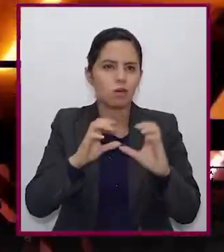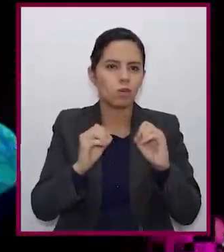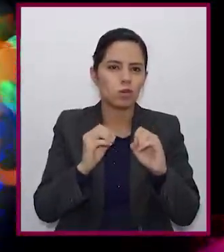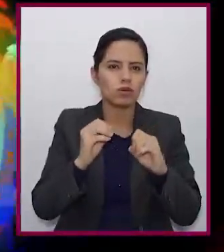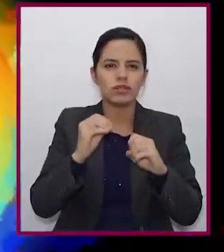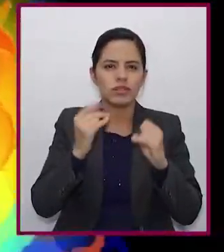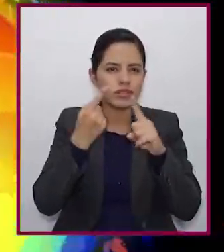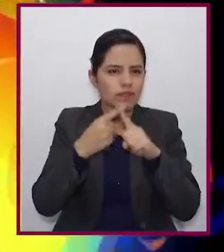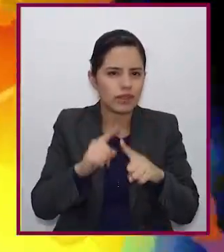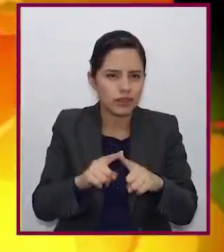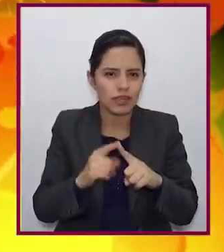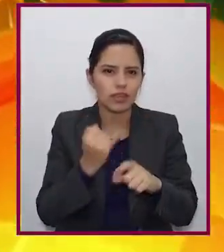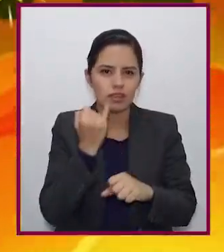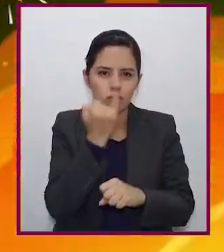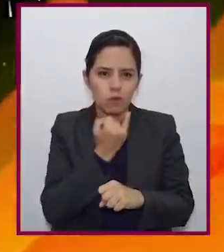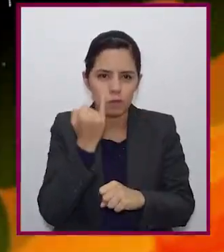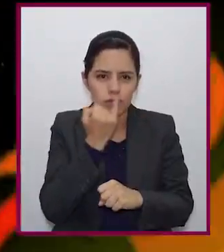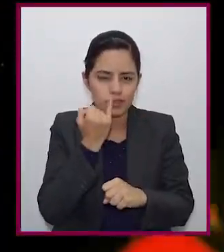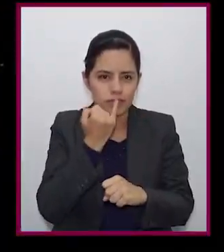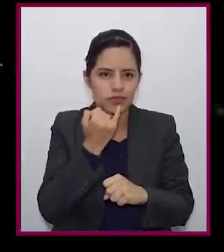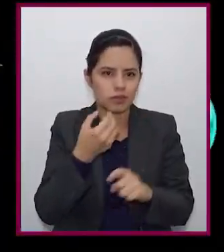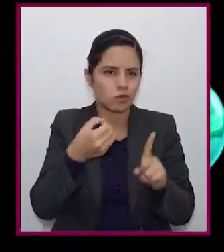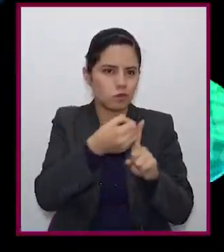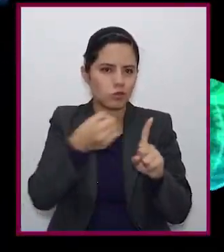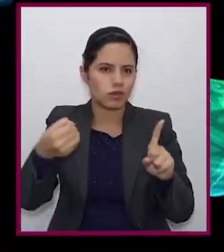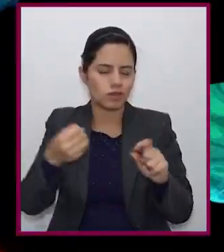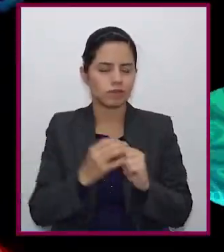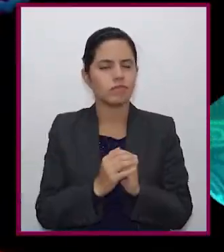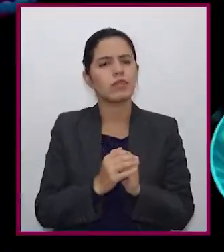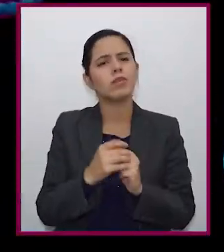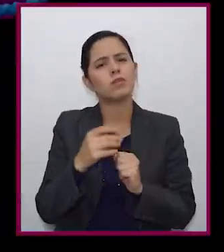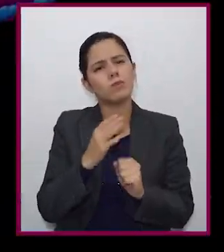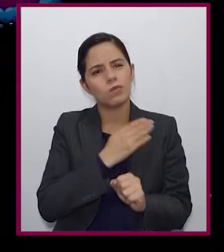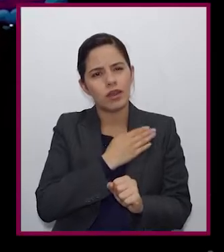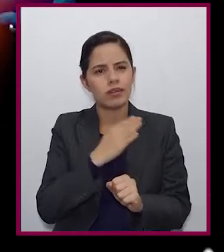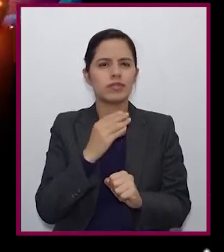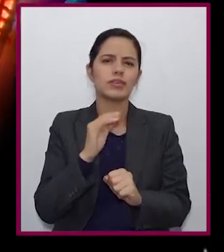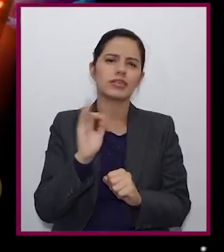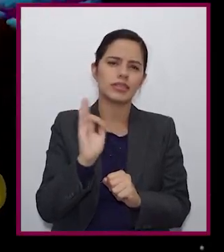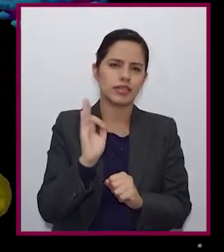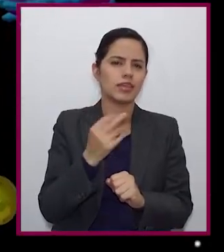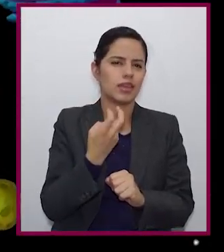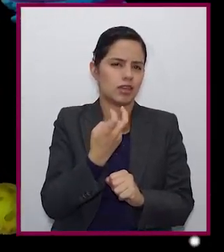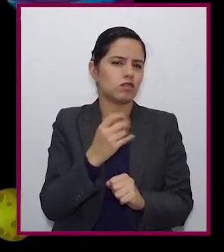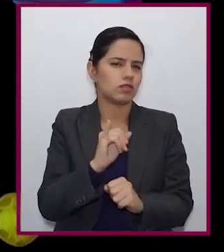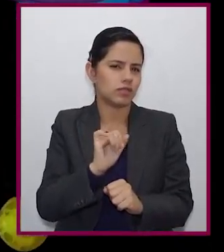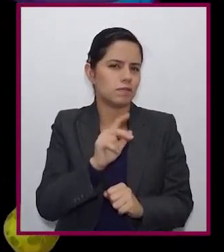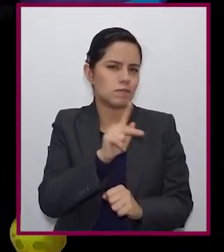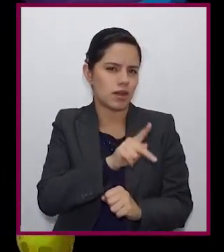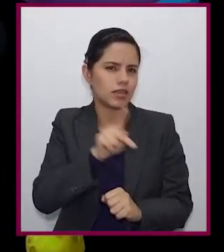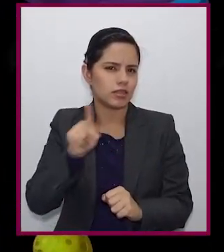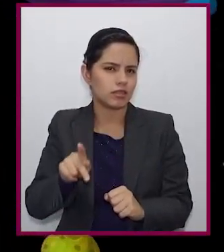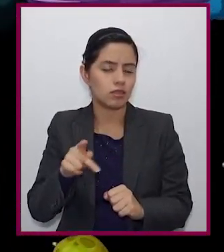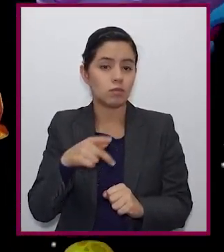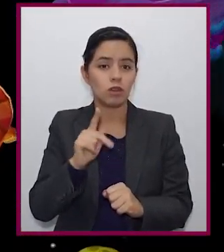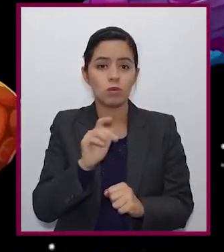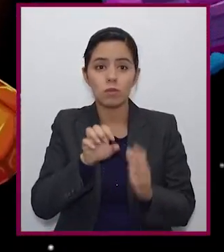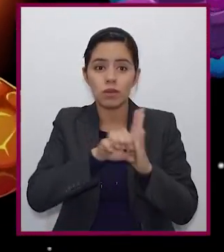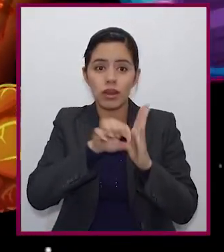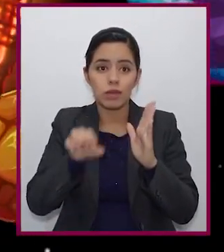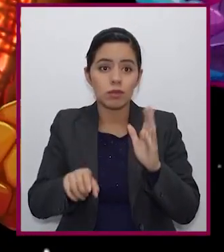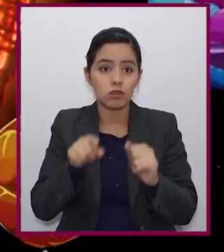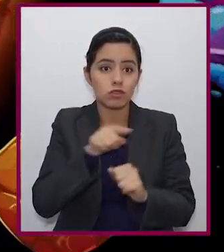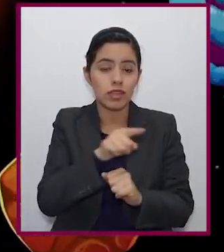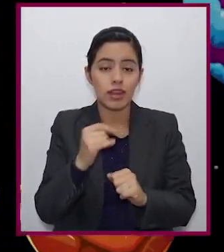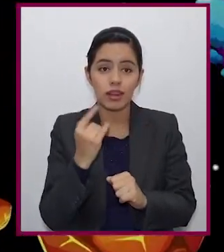funcionan. Bueno, tal vez en eso sí se parezcan. Pero en el lenguaje de los seres humanos, ustedes pueden